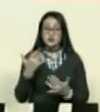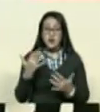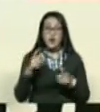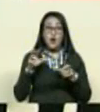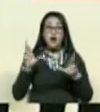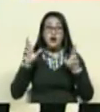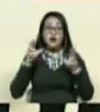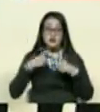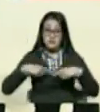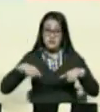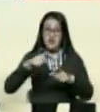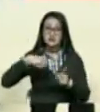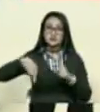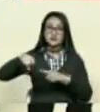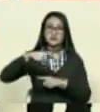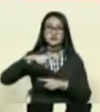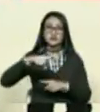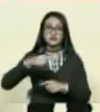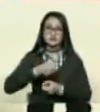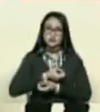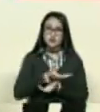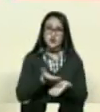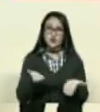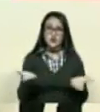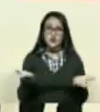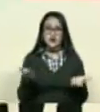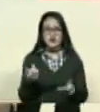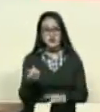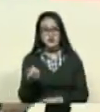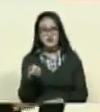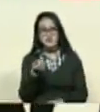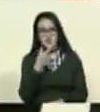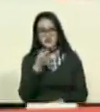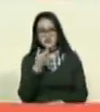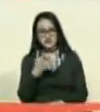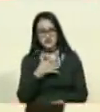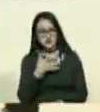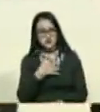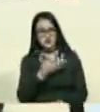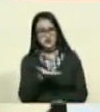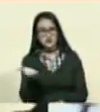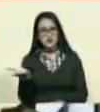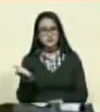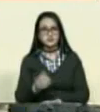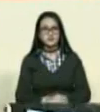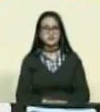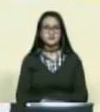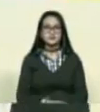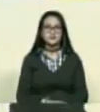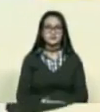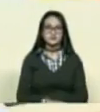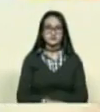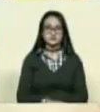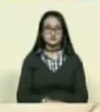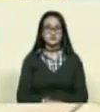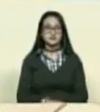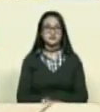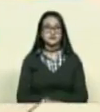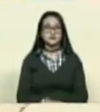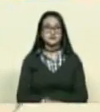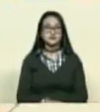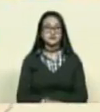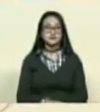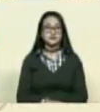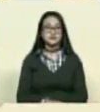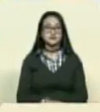espacio para que se imparta pues una medicina sensible. La Academia Militar de Medicina de la Fuerza Armada Nacional